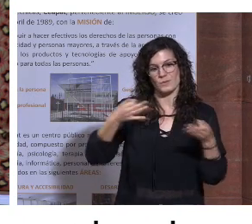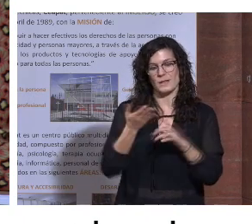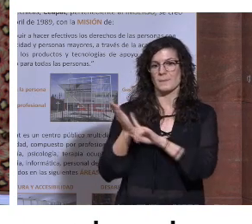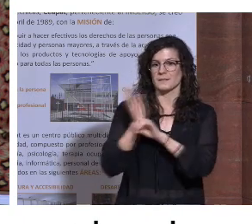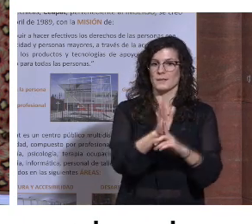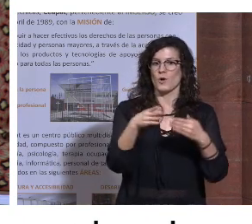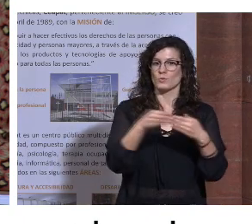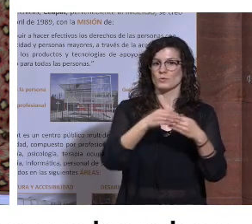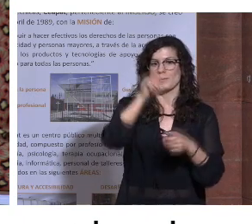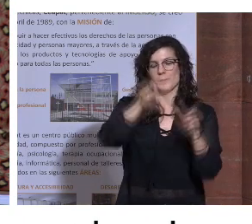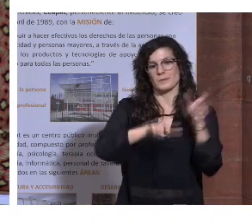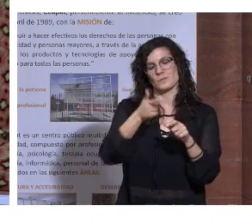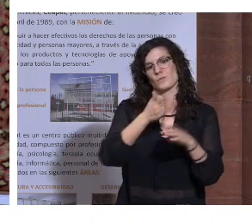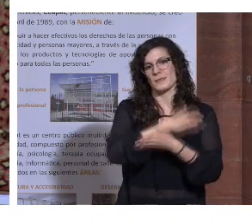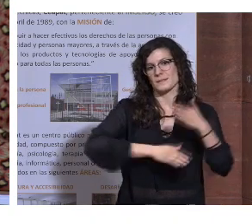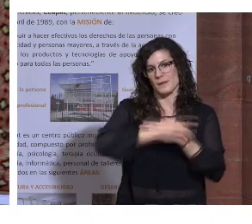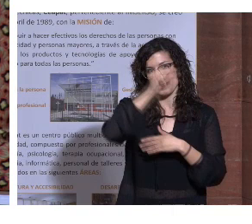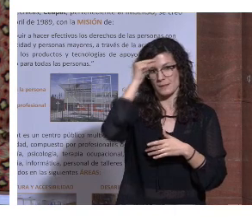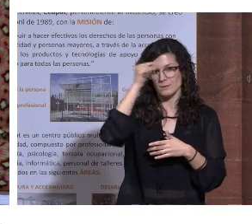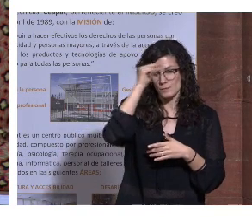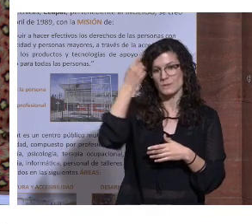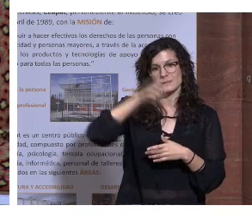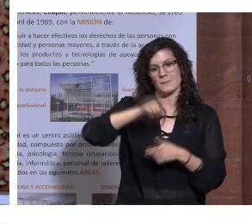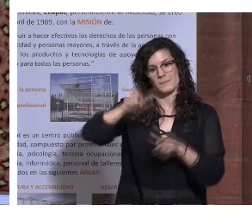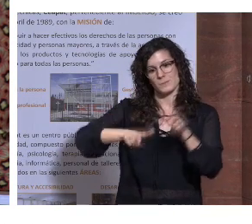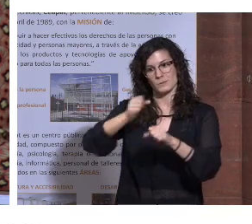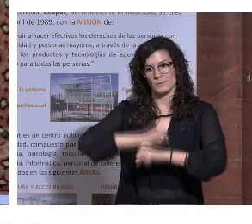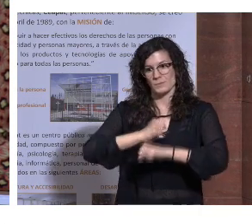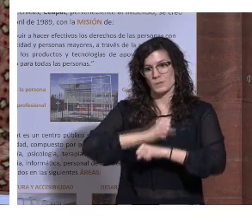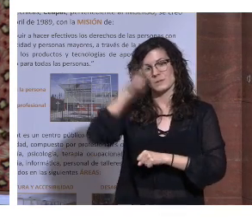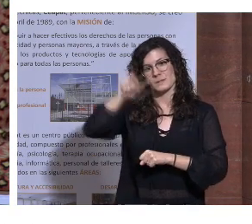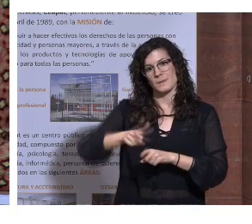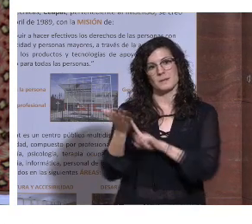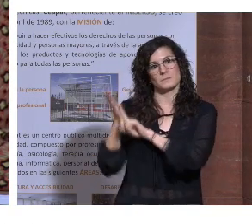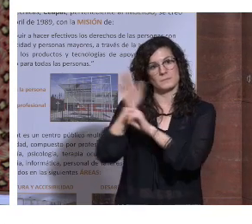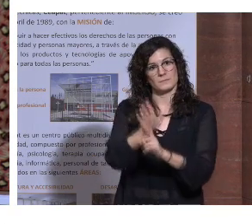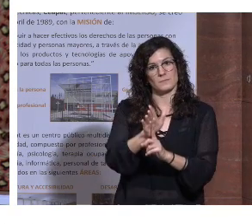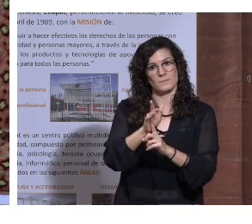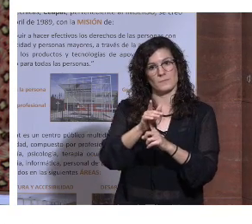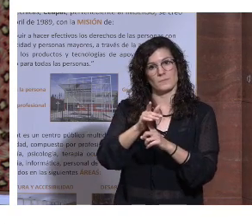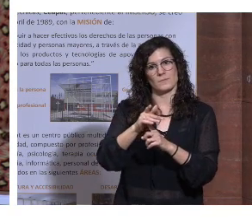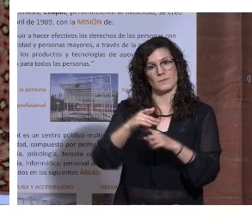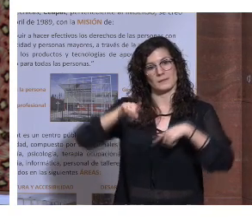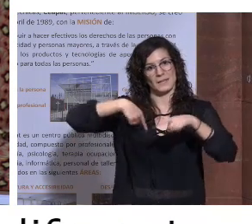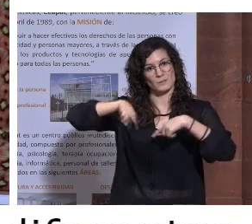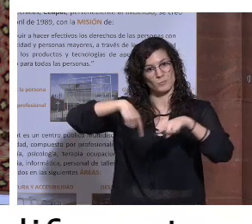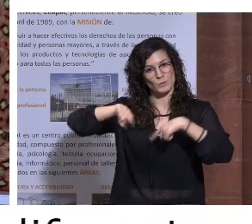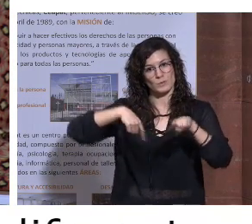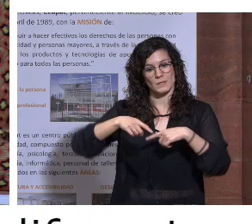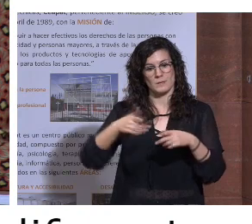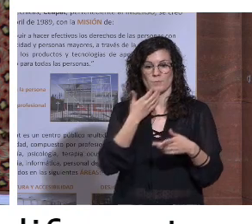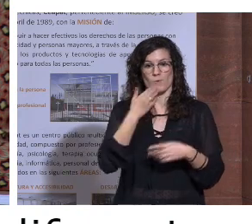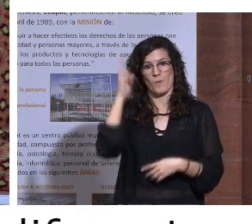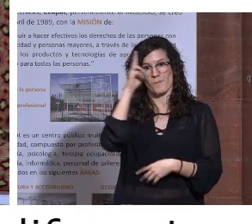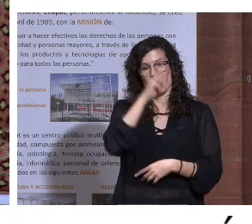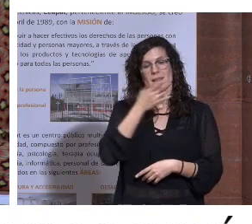con discapacidad intelectual, personas mayores, representantes de los diferentes medios de transporte. Como estamos aquí en Madrid, pues en